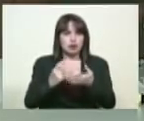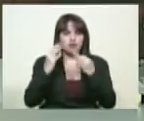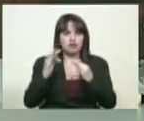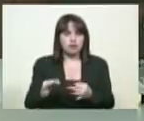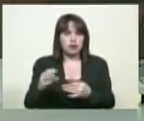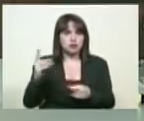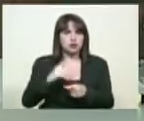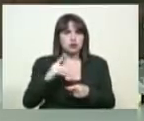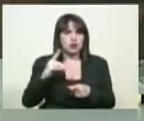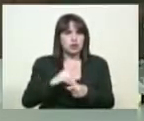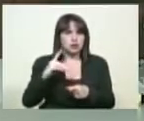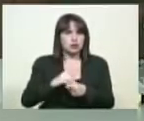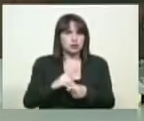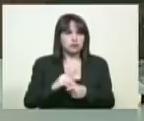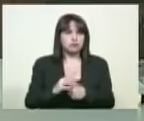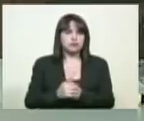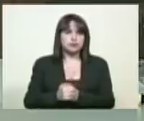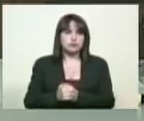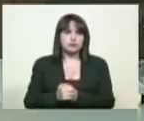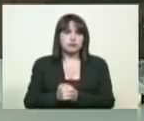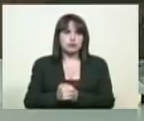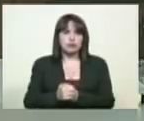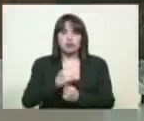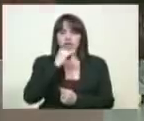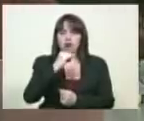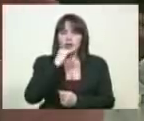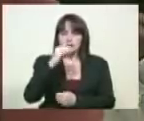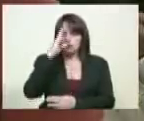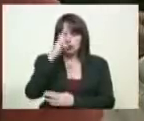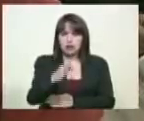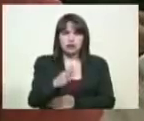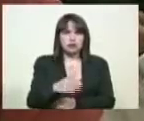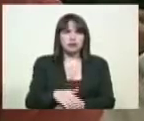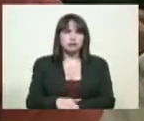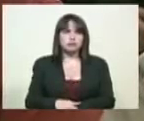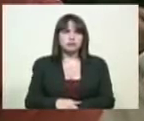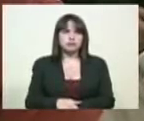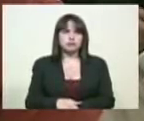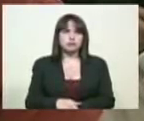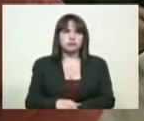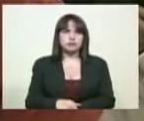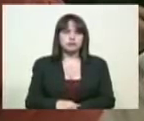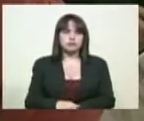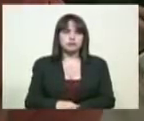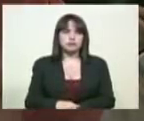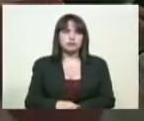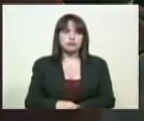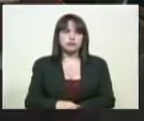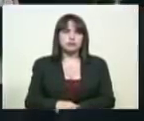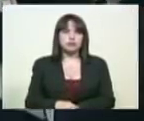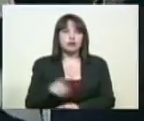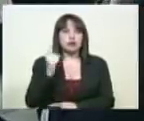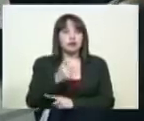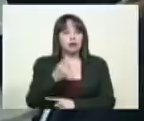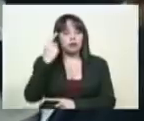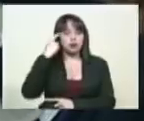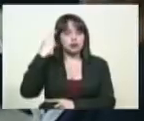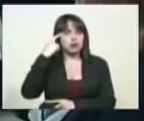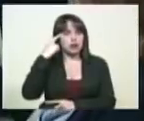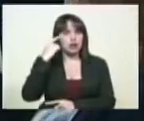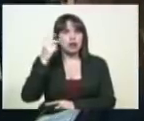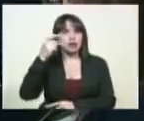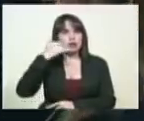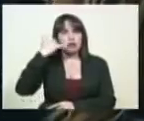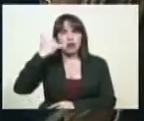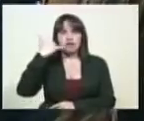datos todo debe recibir información directa debemos saber su telefonitos voy a mandarle